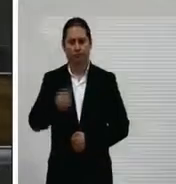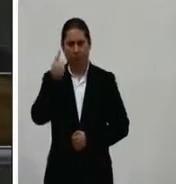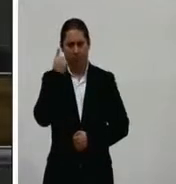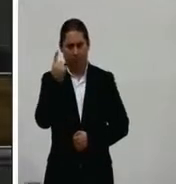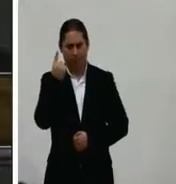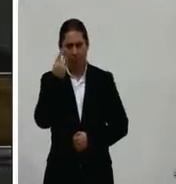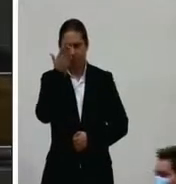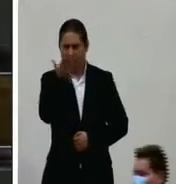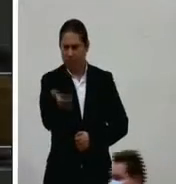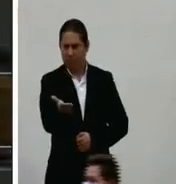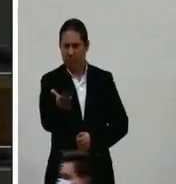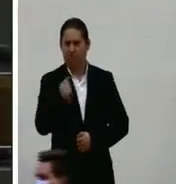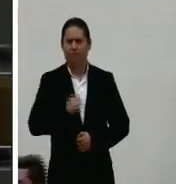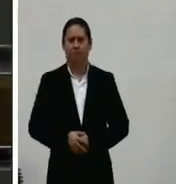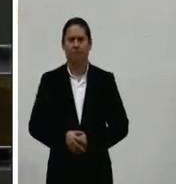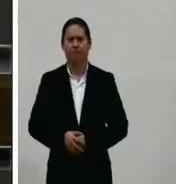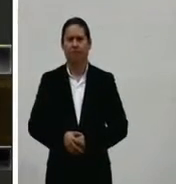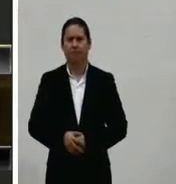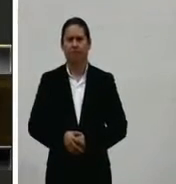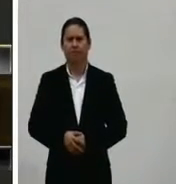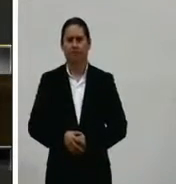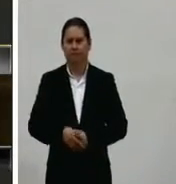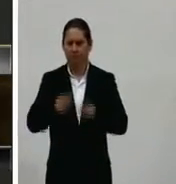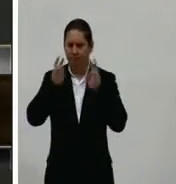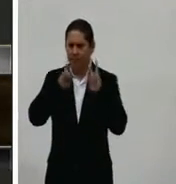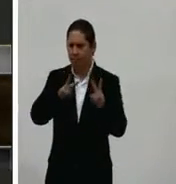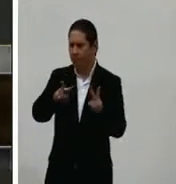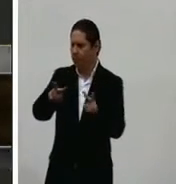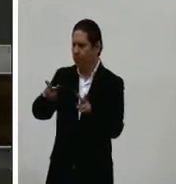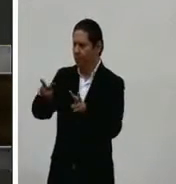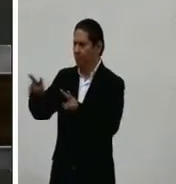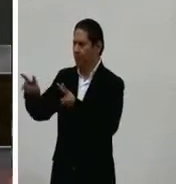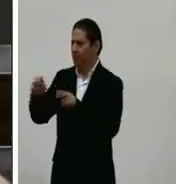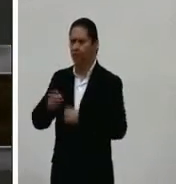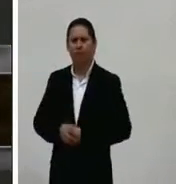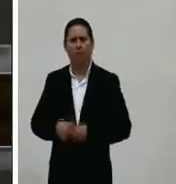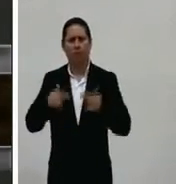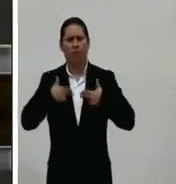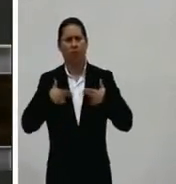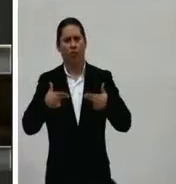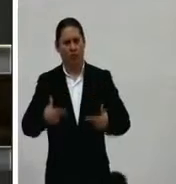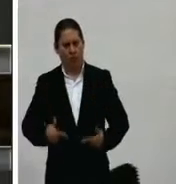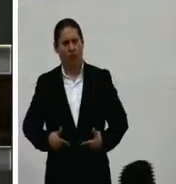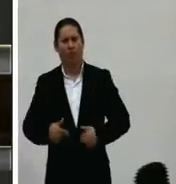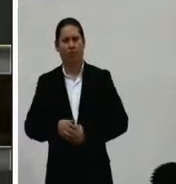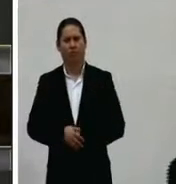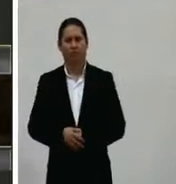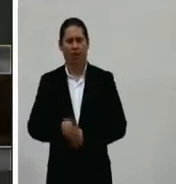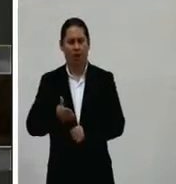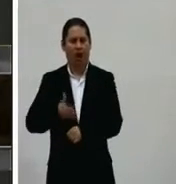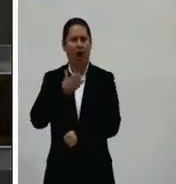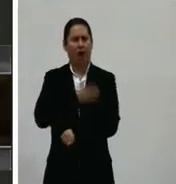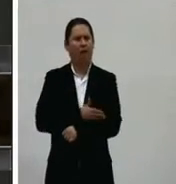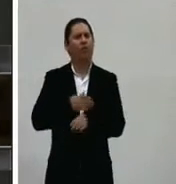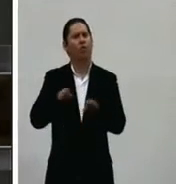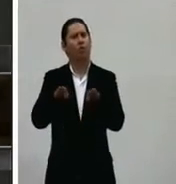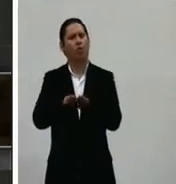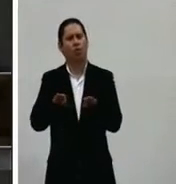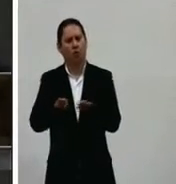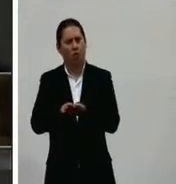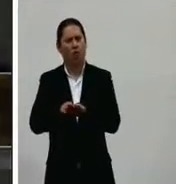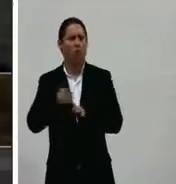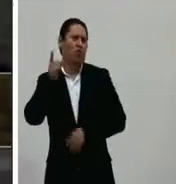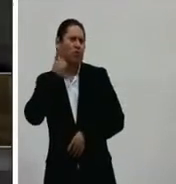quiero pedirles, compañeros, me permitan verlos a todos ustedes como seres humanos antes que como legisladores